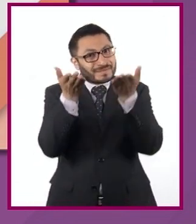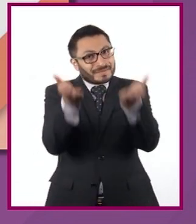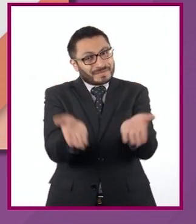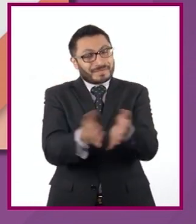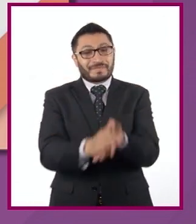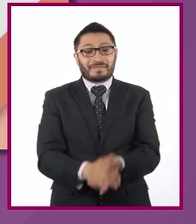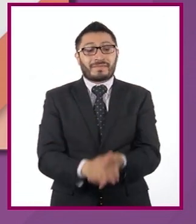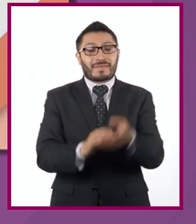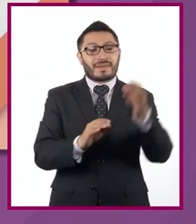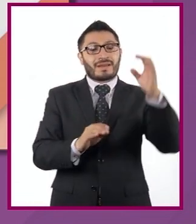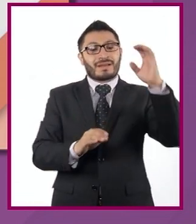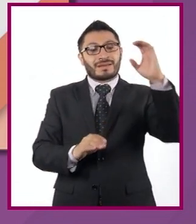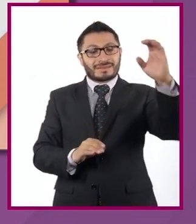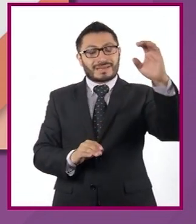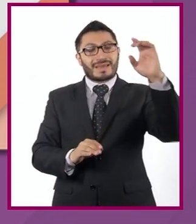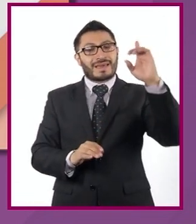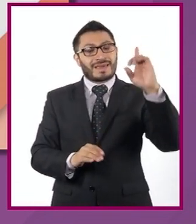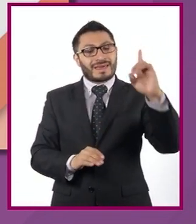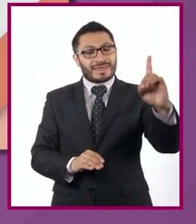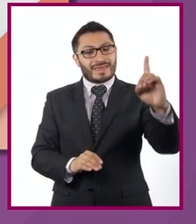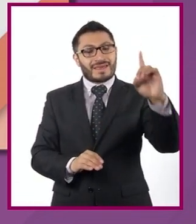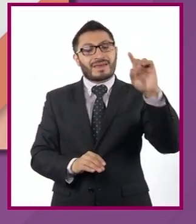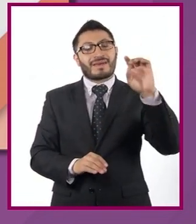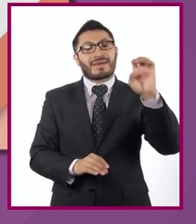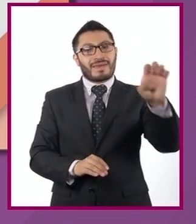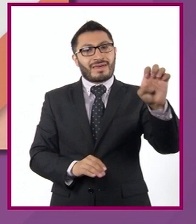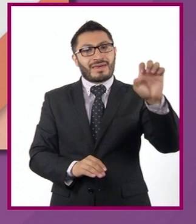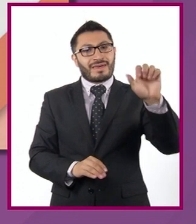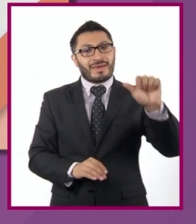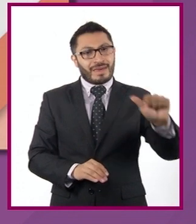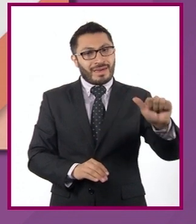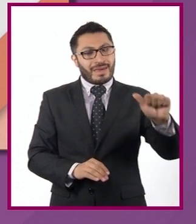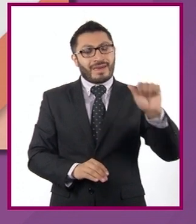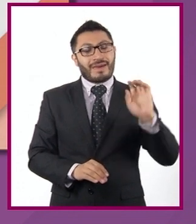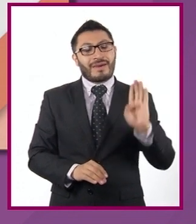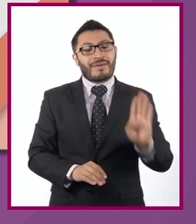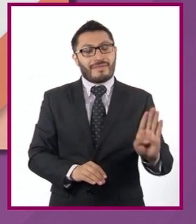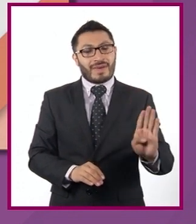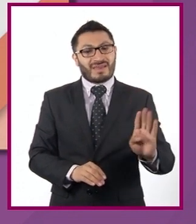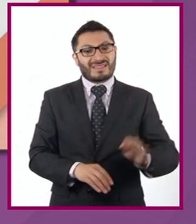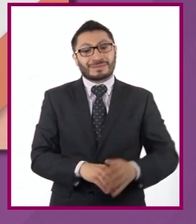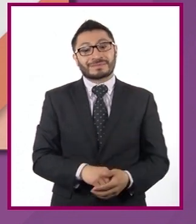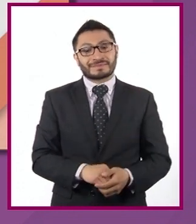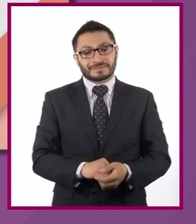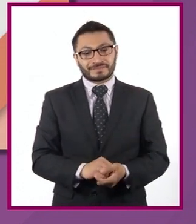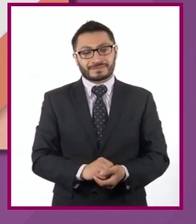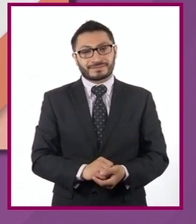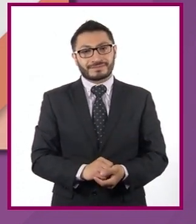Incisos C, D, E, A, B.